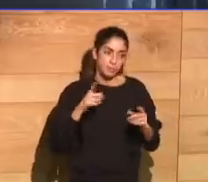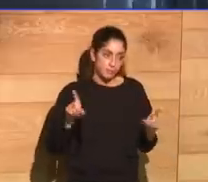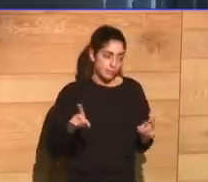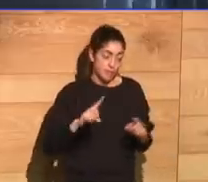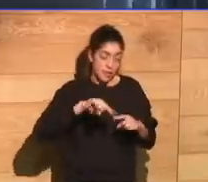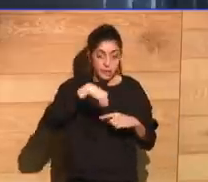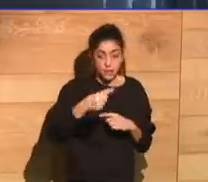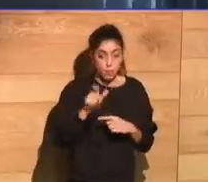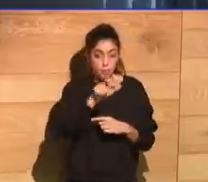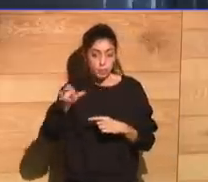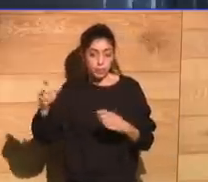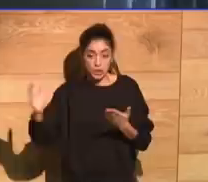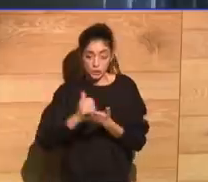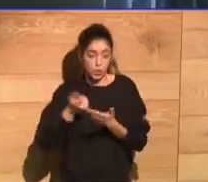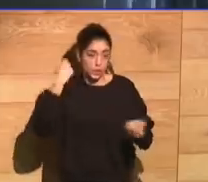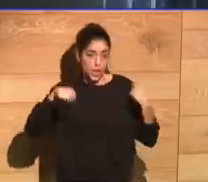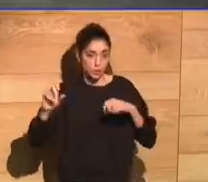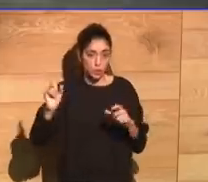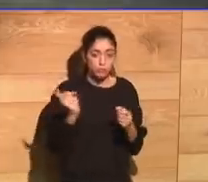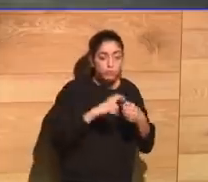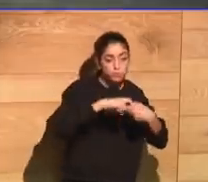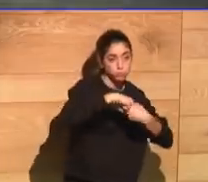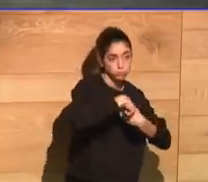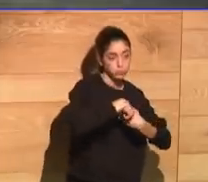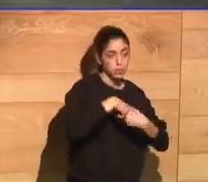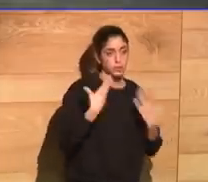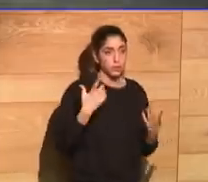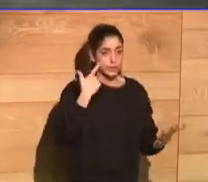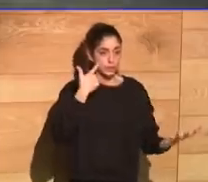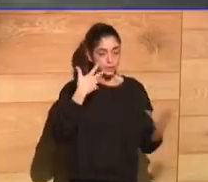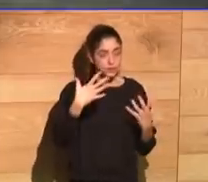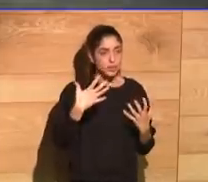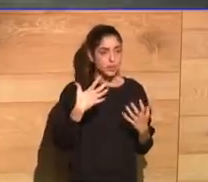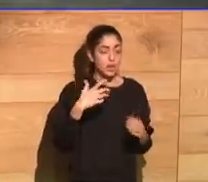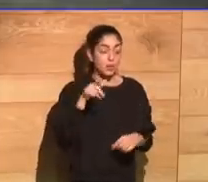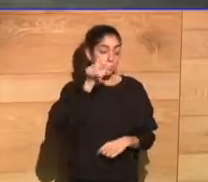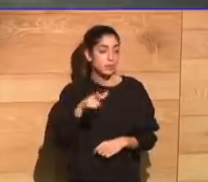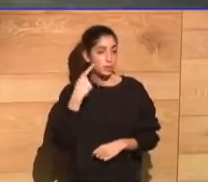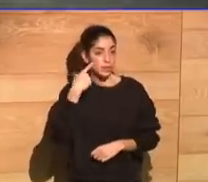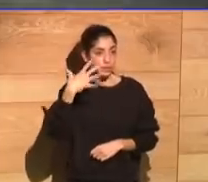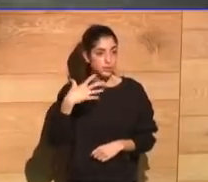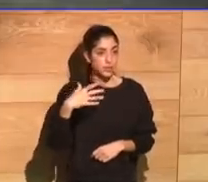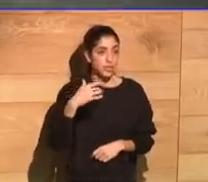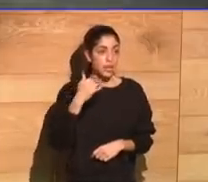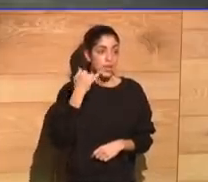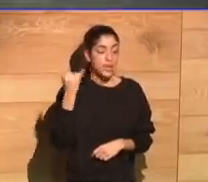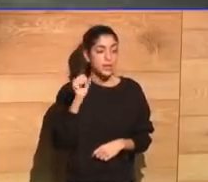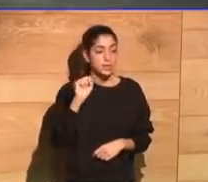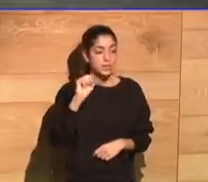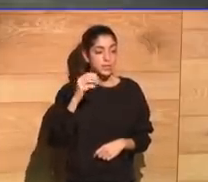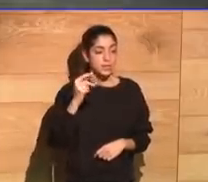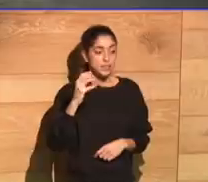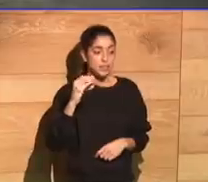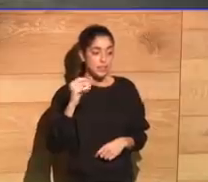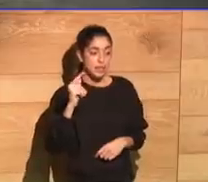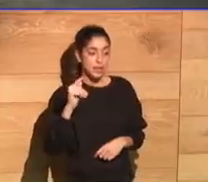o sea, yo quiero hacer una película con Marlon Brando, claro. Hay otra estrella, que es Jim Hackman, que lo primero que